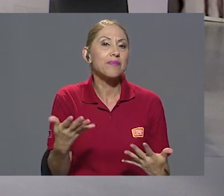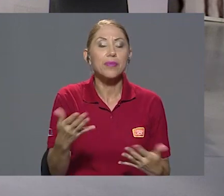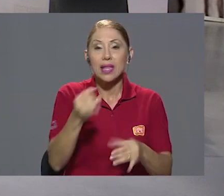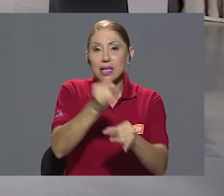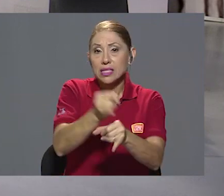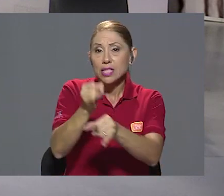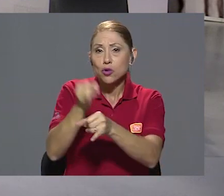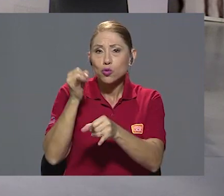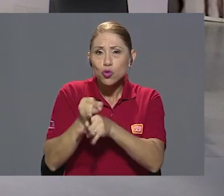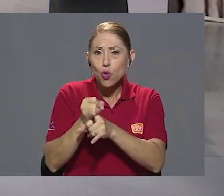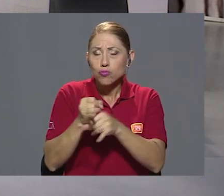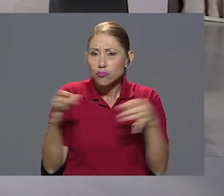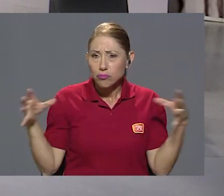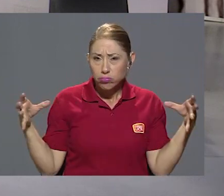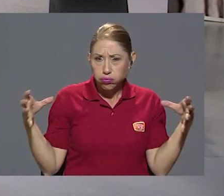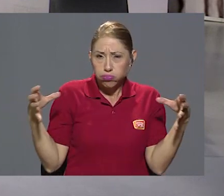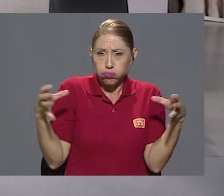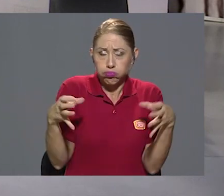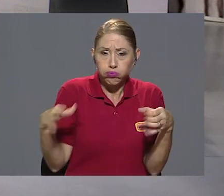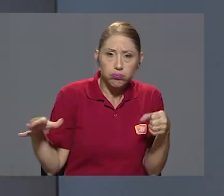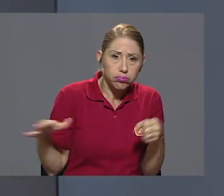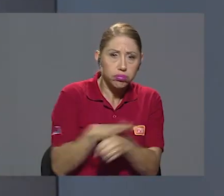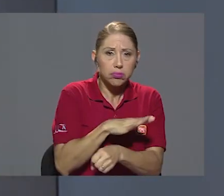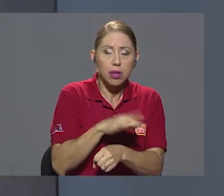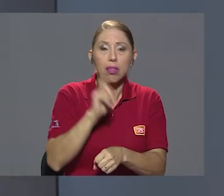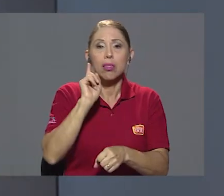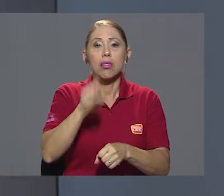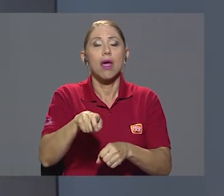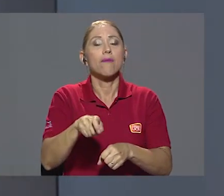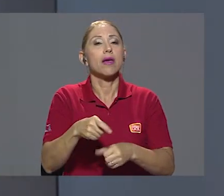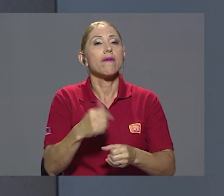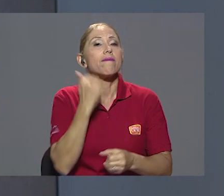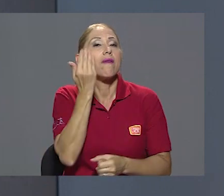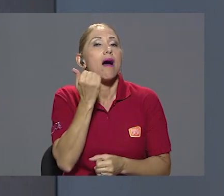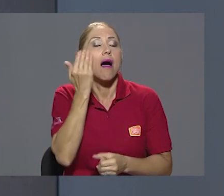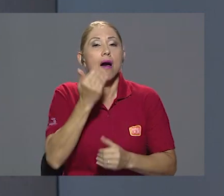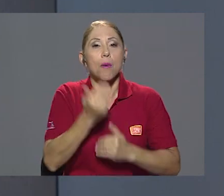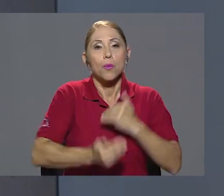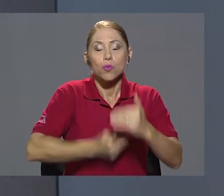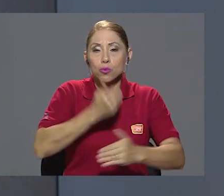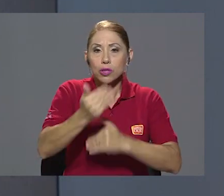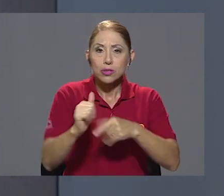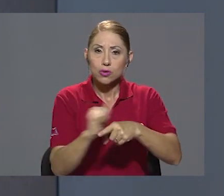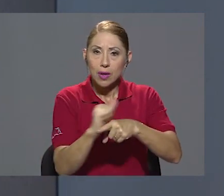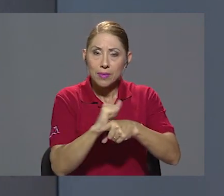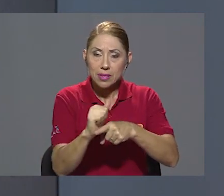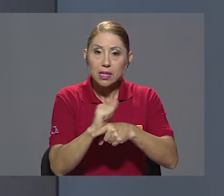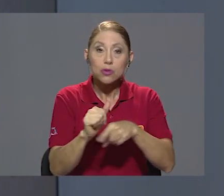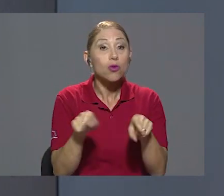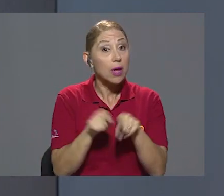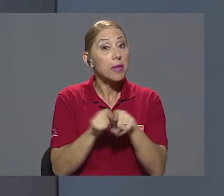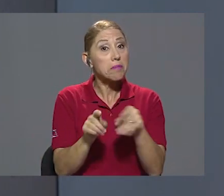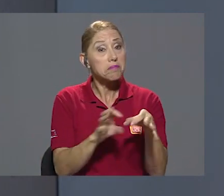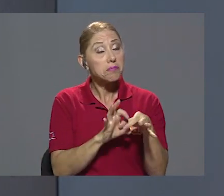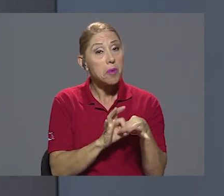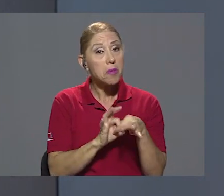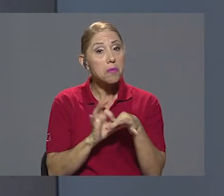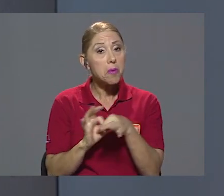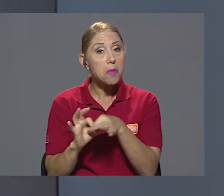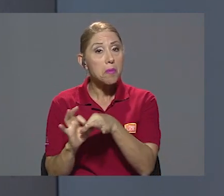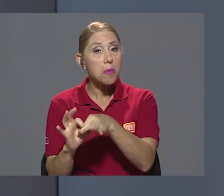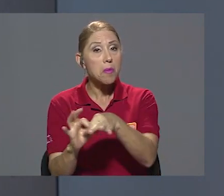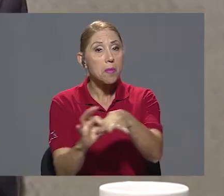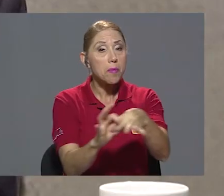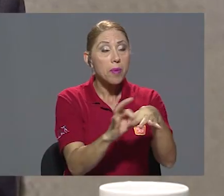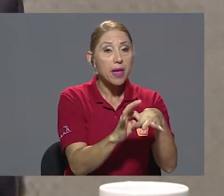la institución como un todo debe propiciar procesos de capacitación, de coordinación, incluso a nivel